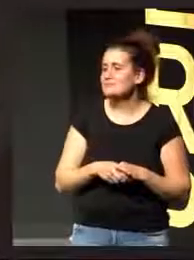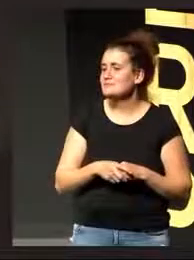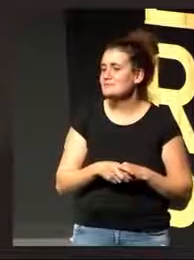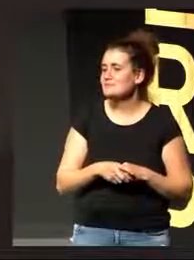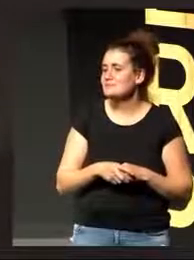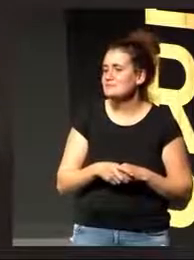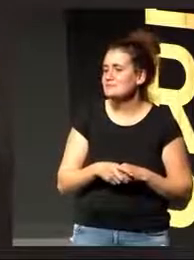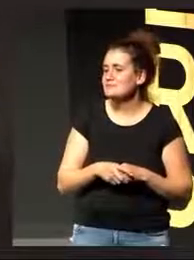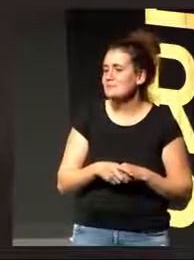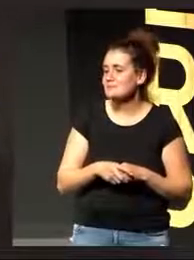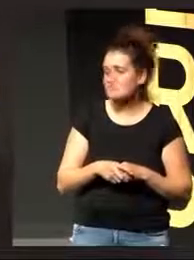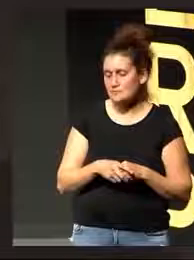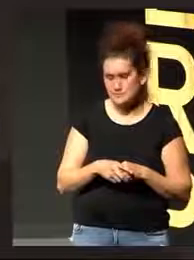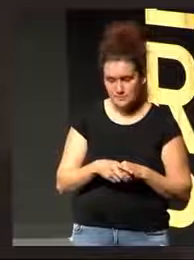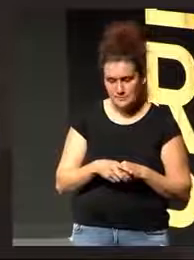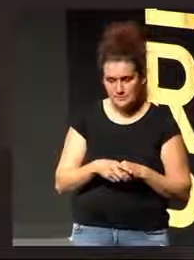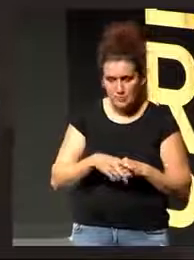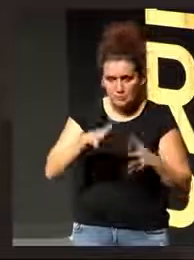no se sabía